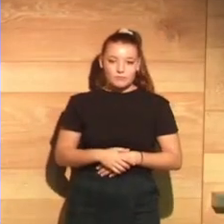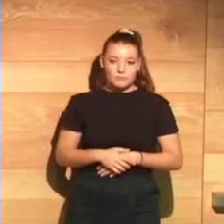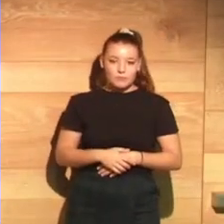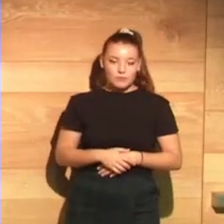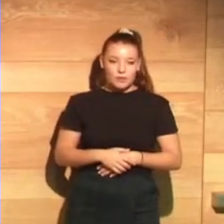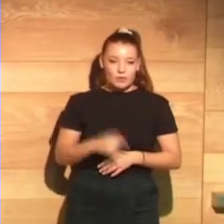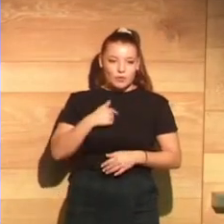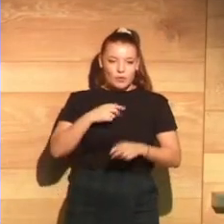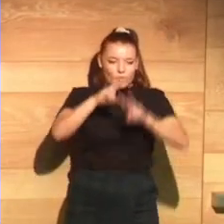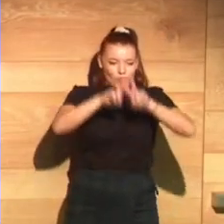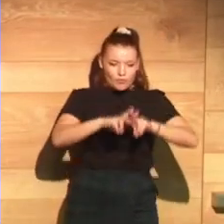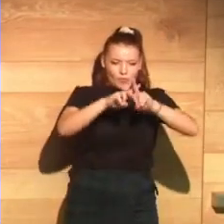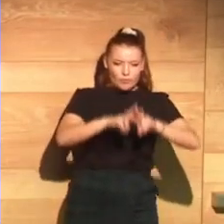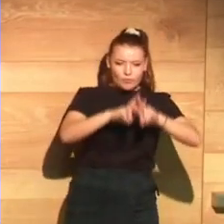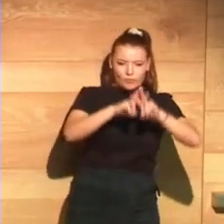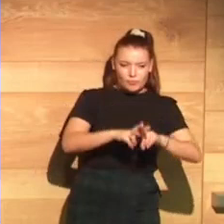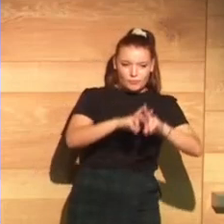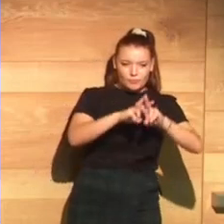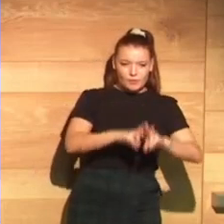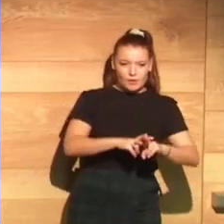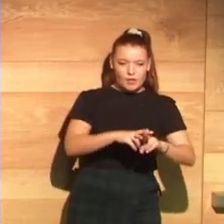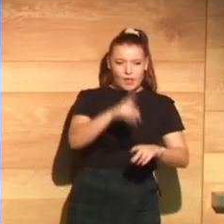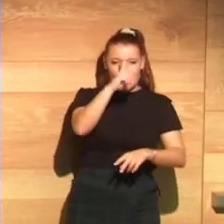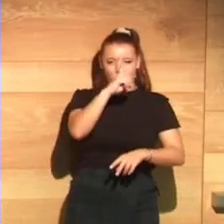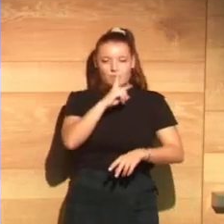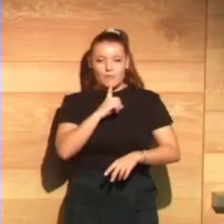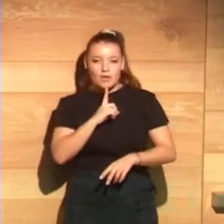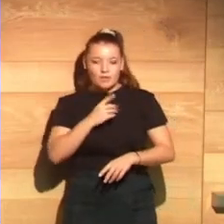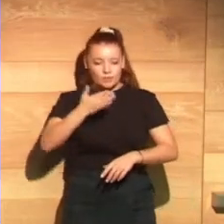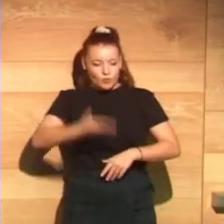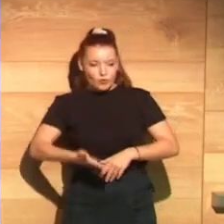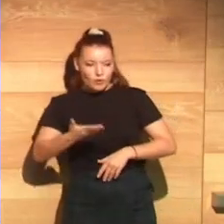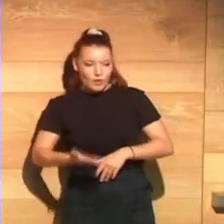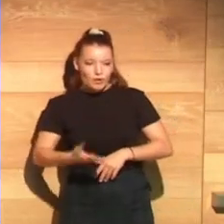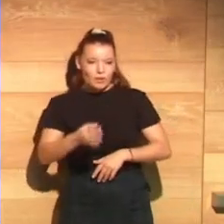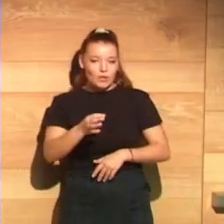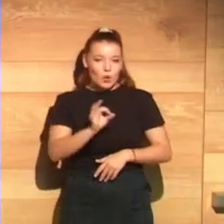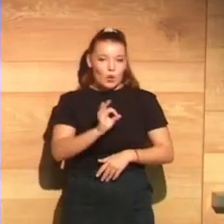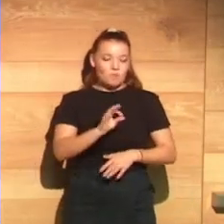importante, tanto a nivel de gráfico, ¿no? De buscar imágenes